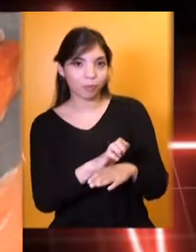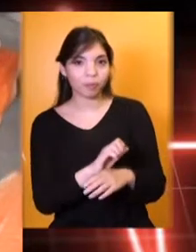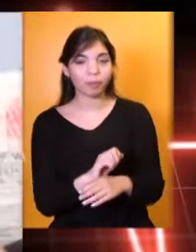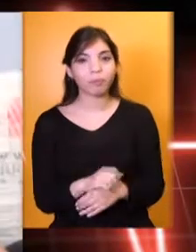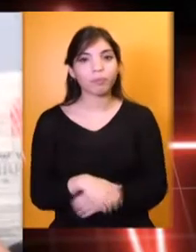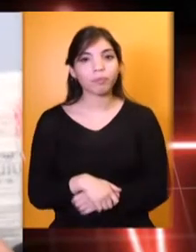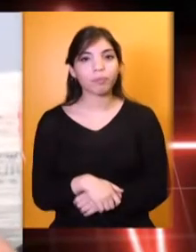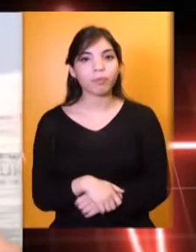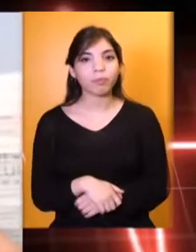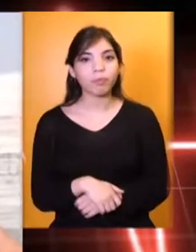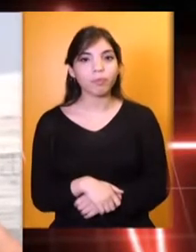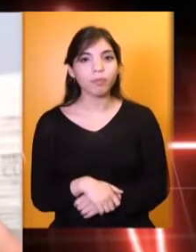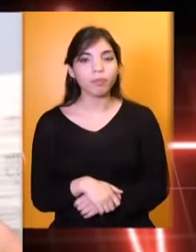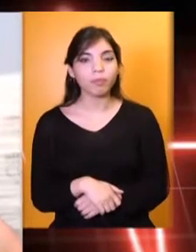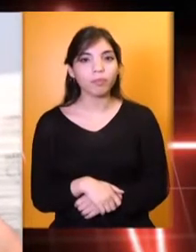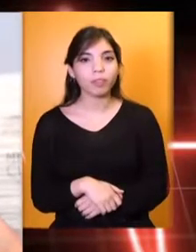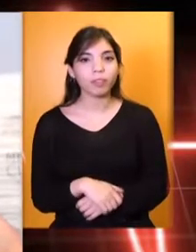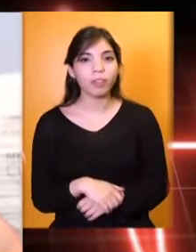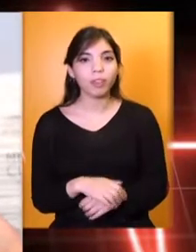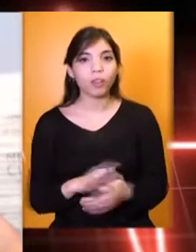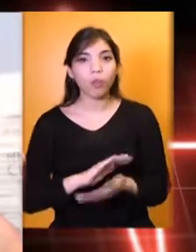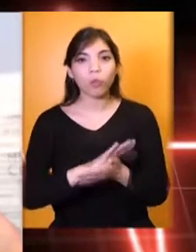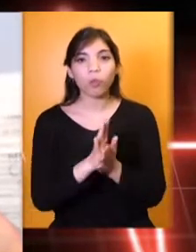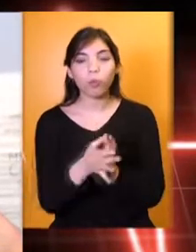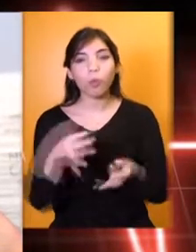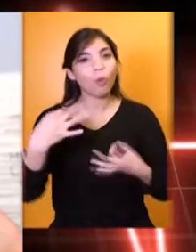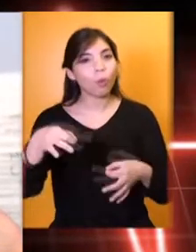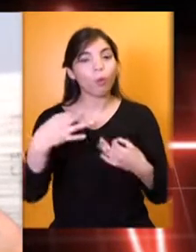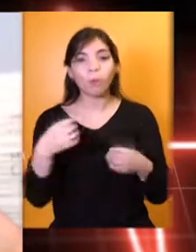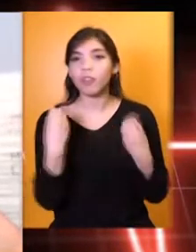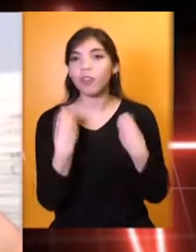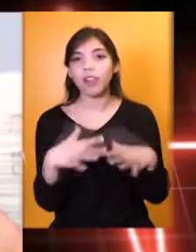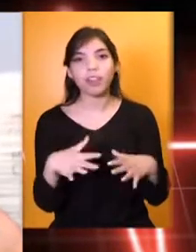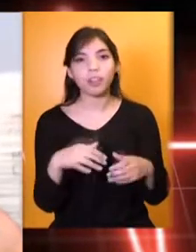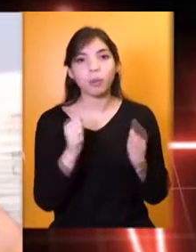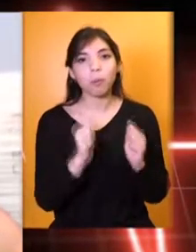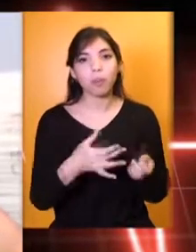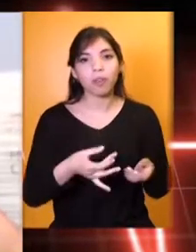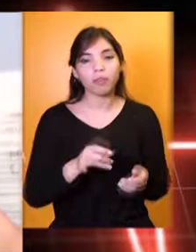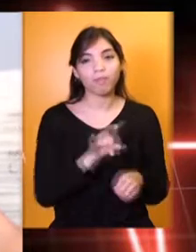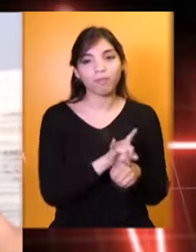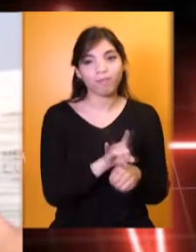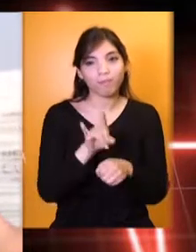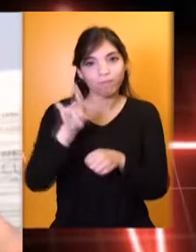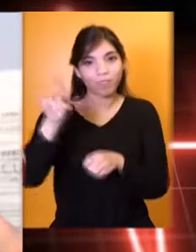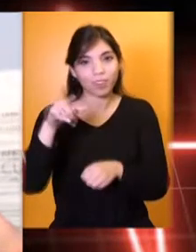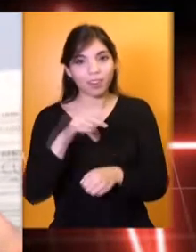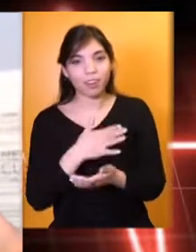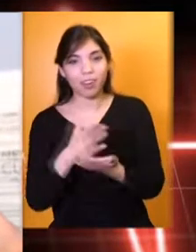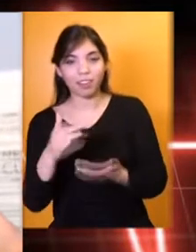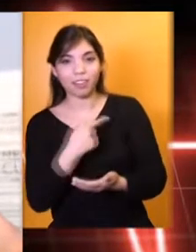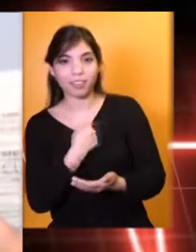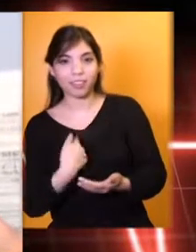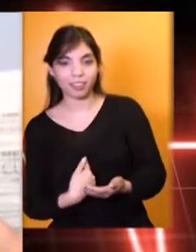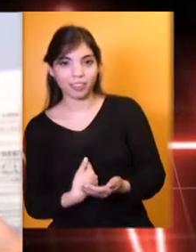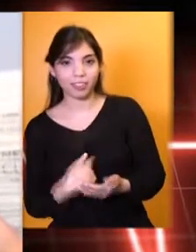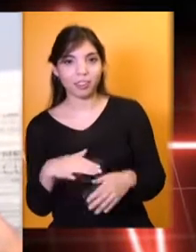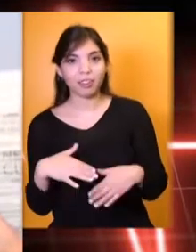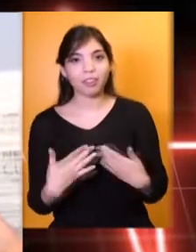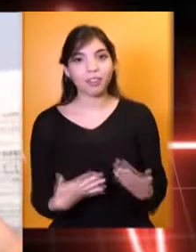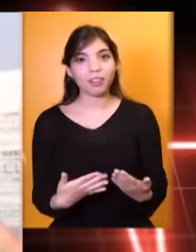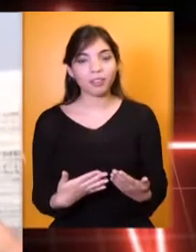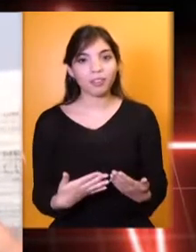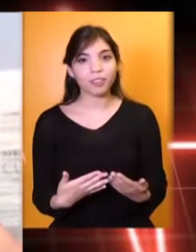todos los papeles de exportación realizados aquí, en Puerto Montt. Con